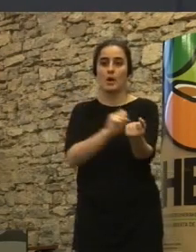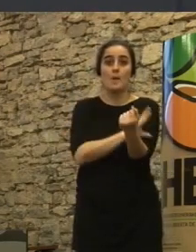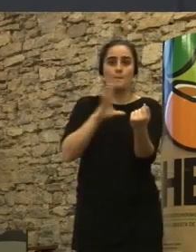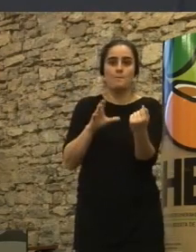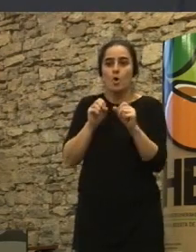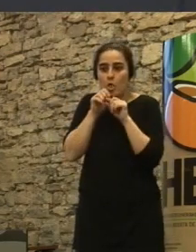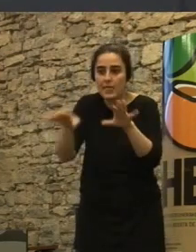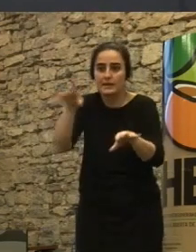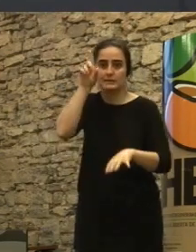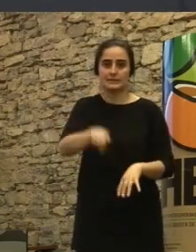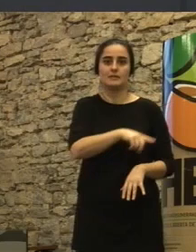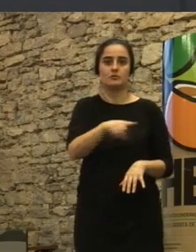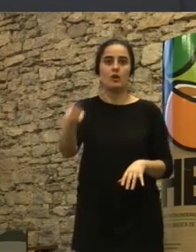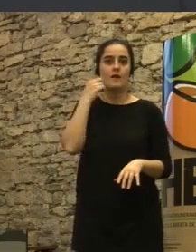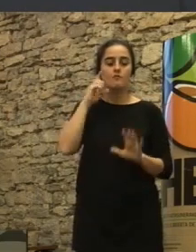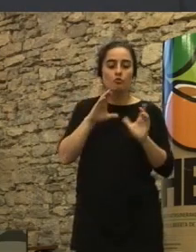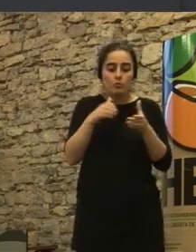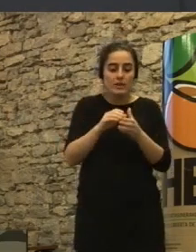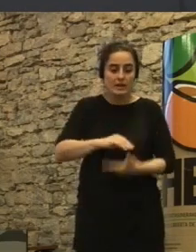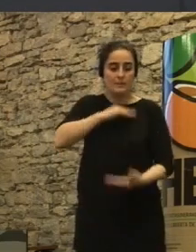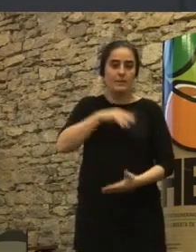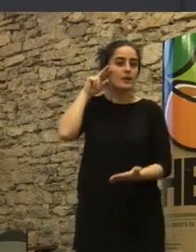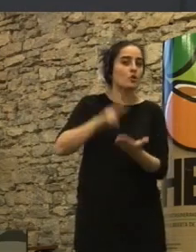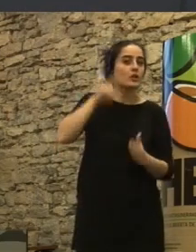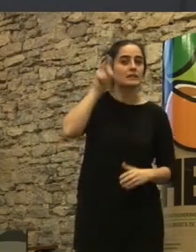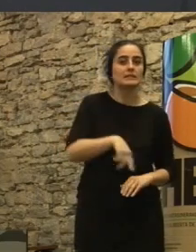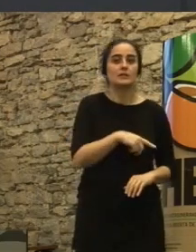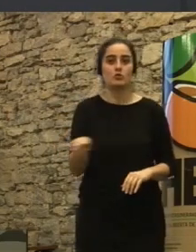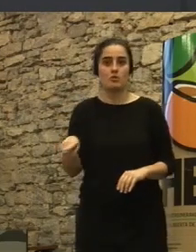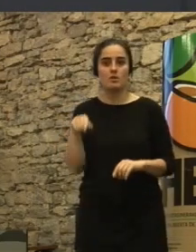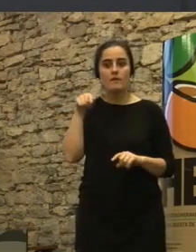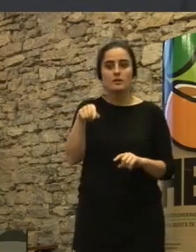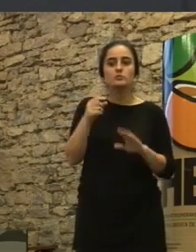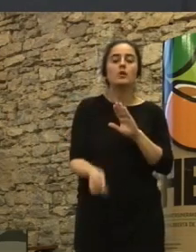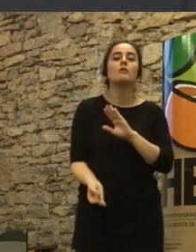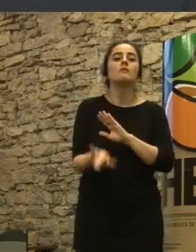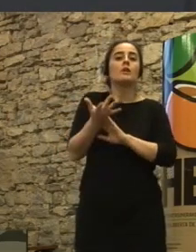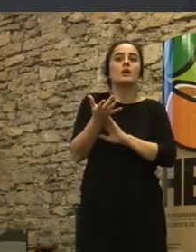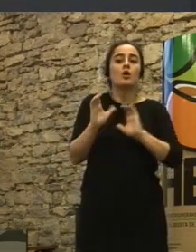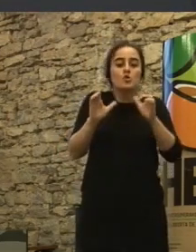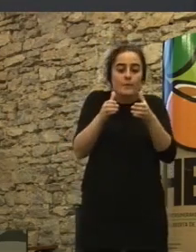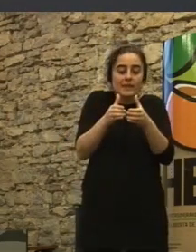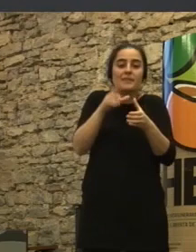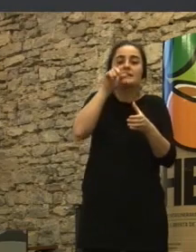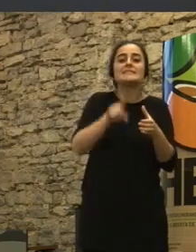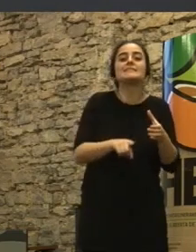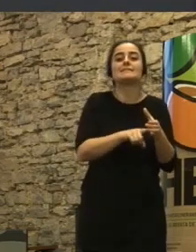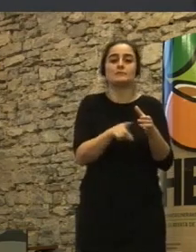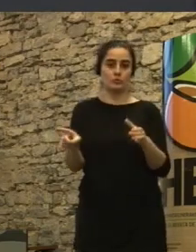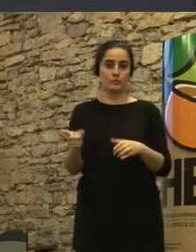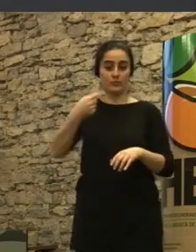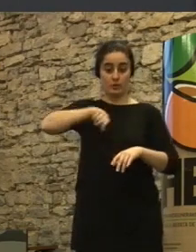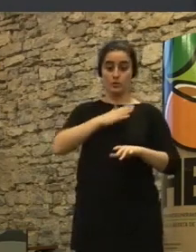qué manera se reconoce la capacidad de una comunidad, en qué medida esto se ha creado por una comunidad. Hay un grupo de